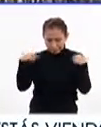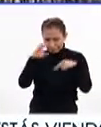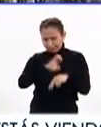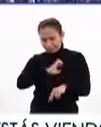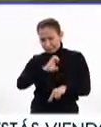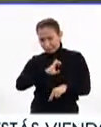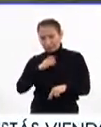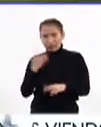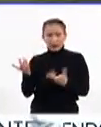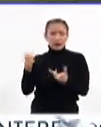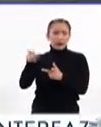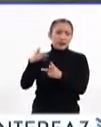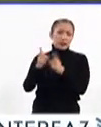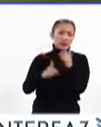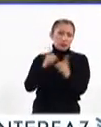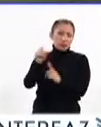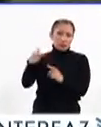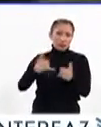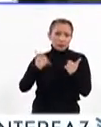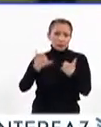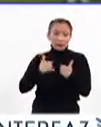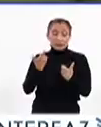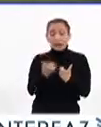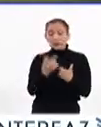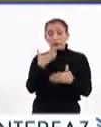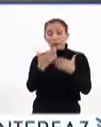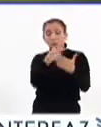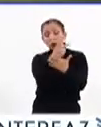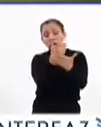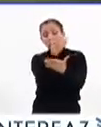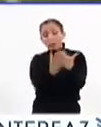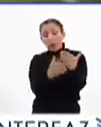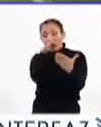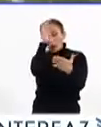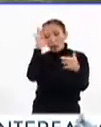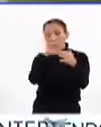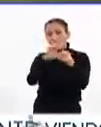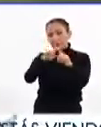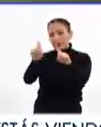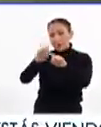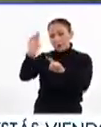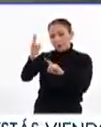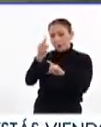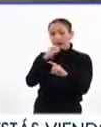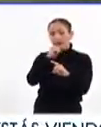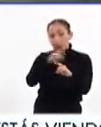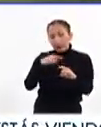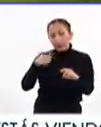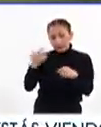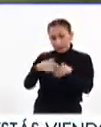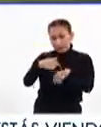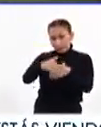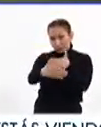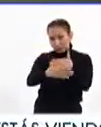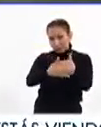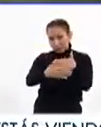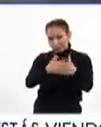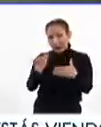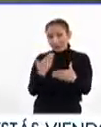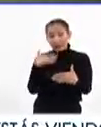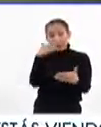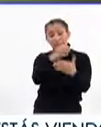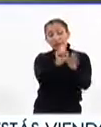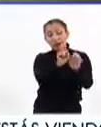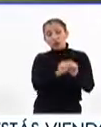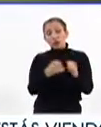sus deportistas y entrenadores. Esta organización impulsa un programa para concretar acuerdos con universidades y así, en un corto plazo, poder llevar hasta las